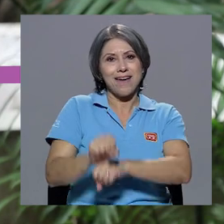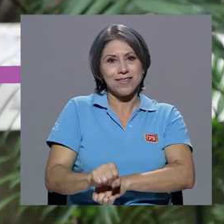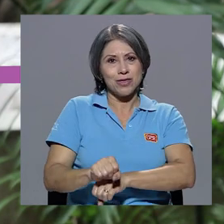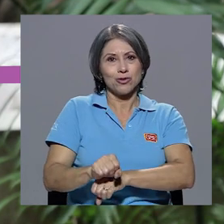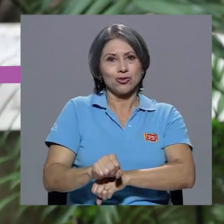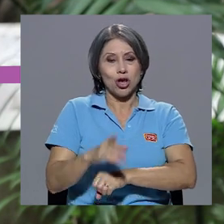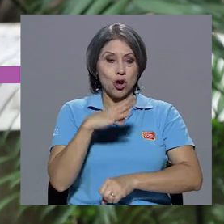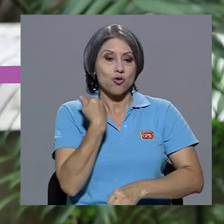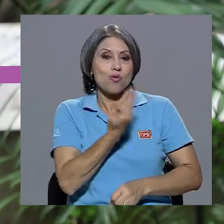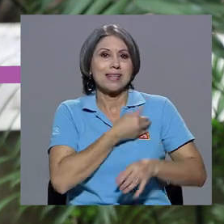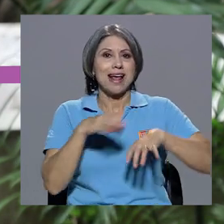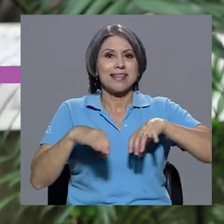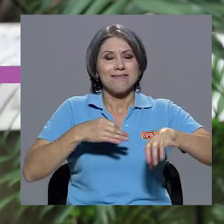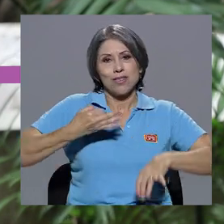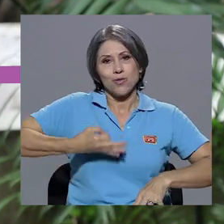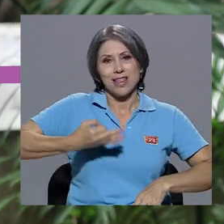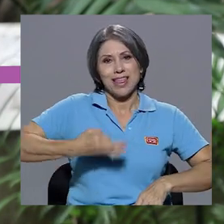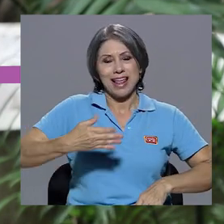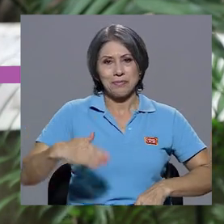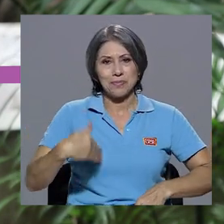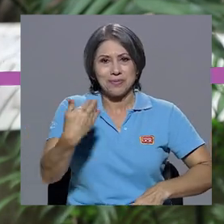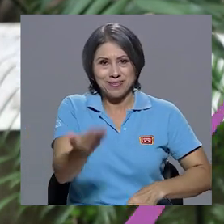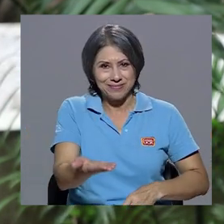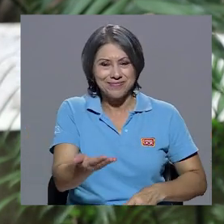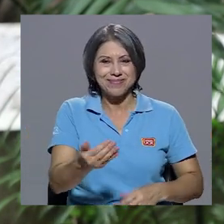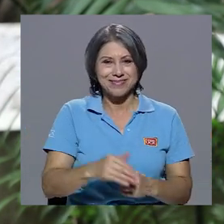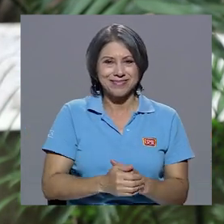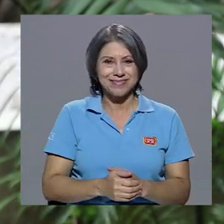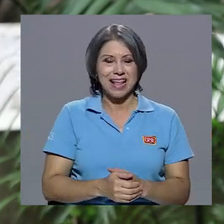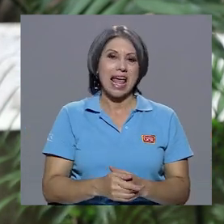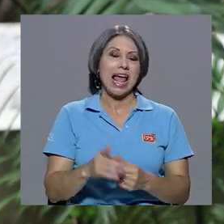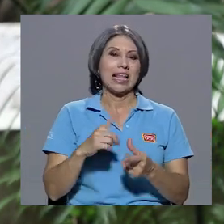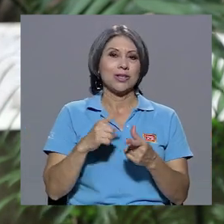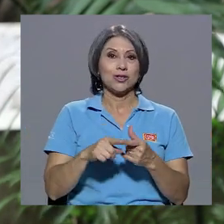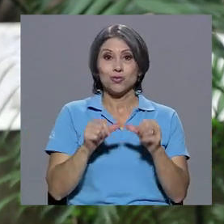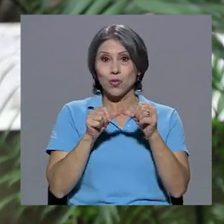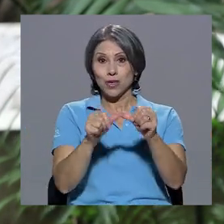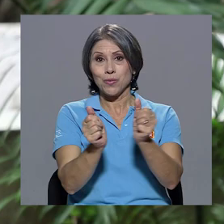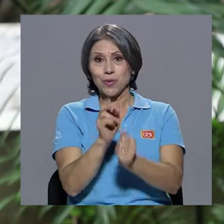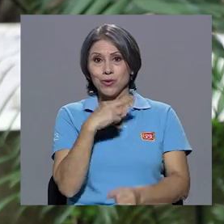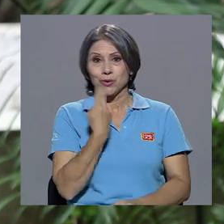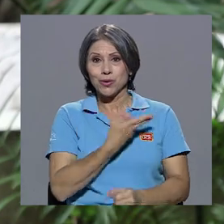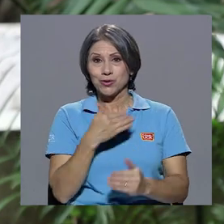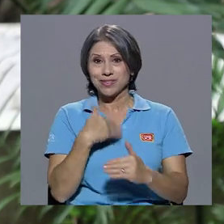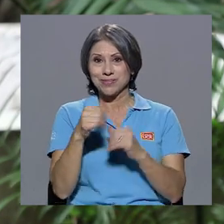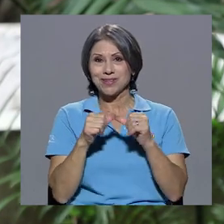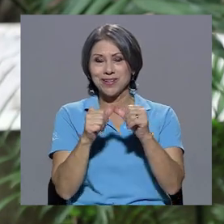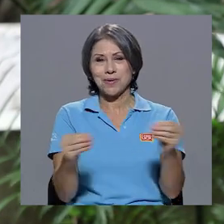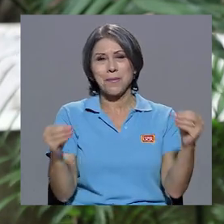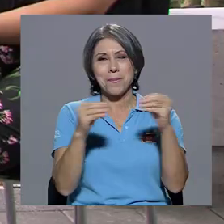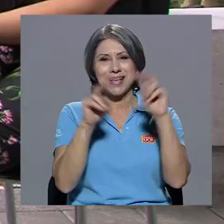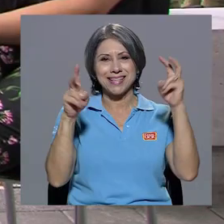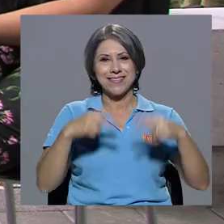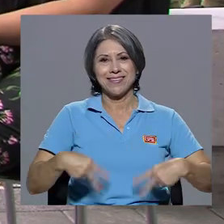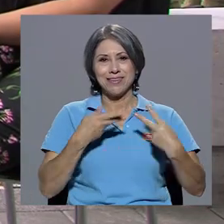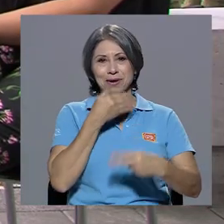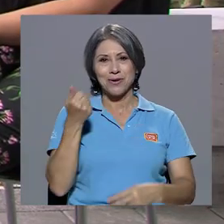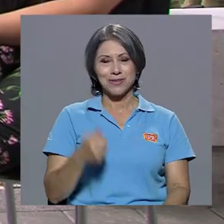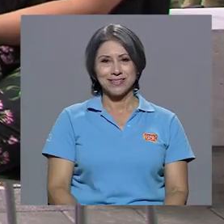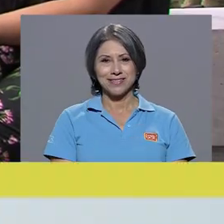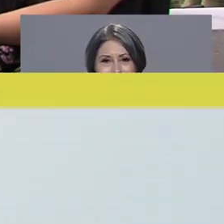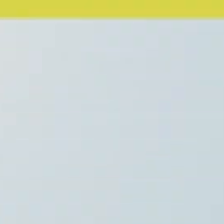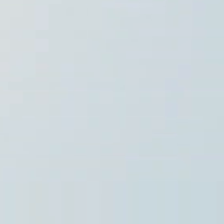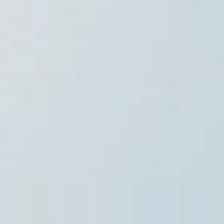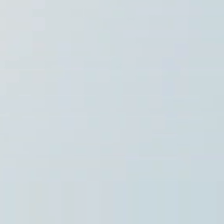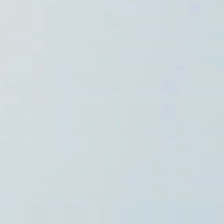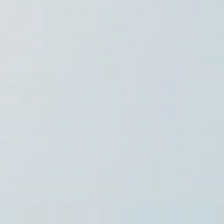en la cotidianidad nuestra en el tercer bloque okay. del programa. Así que quédese con nosotros y ya regresamos con más de Vivir Mejor.